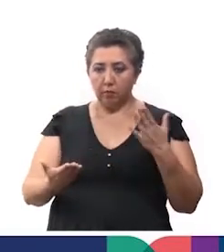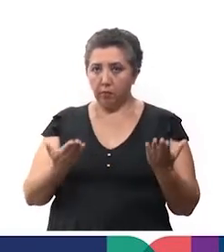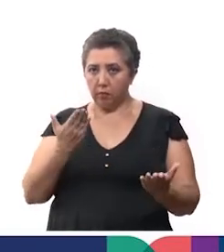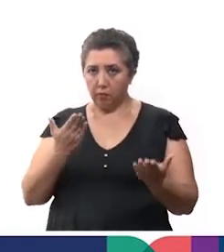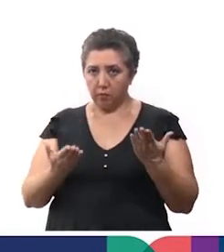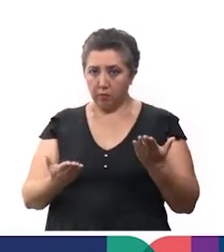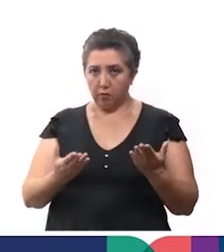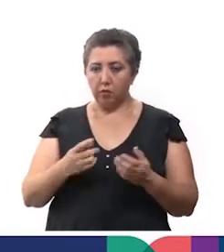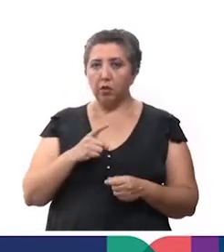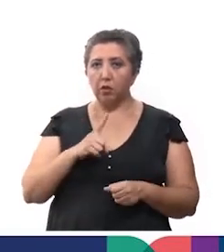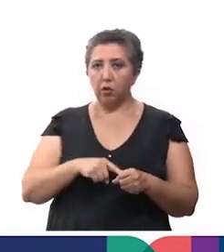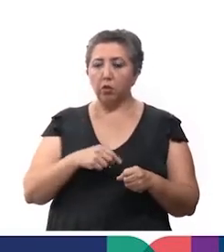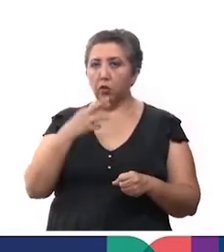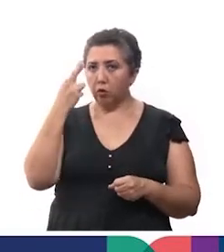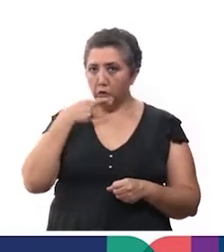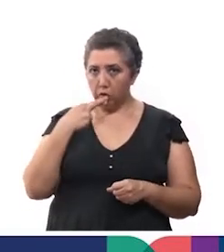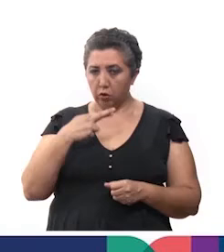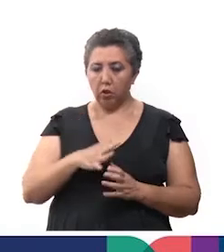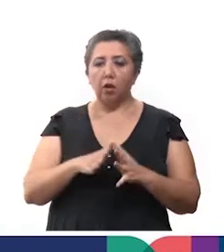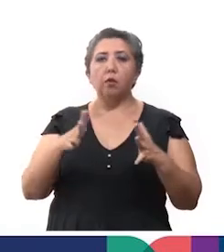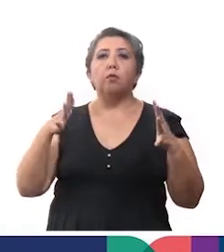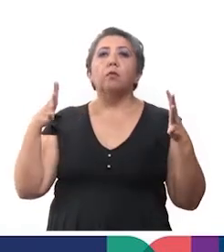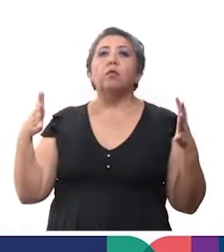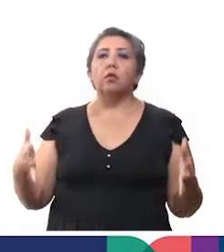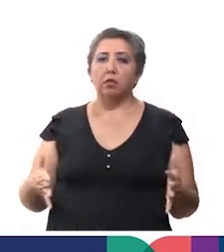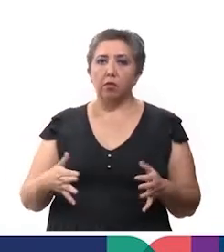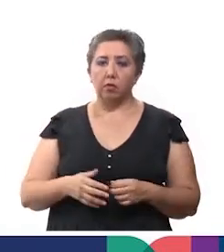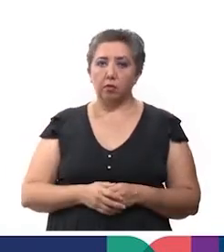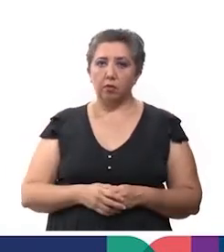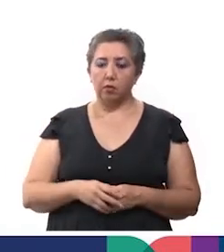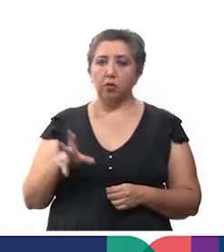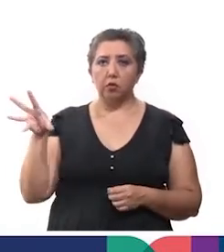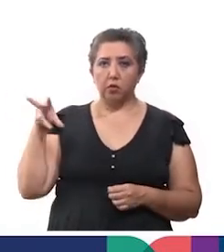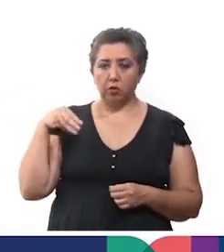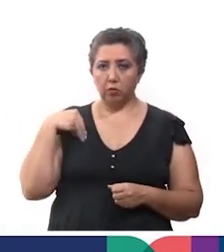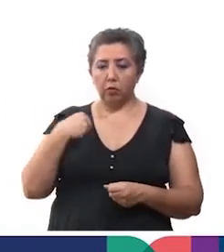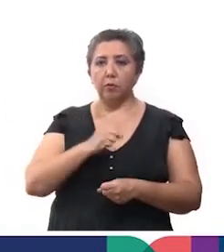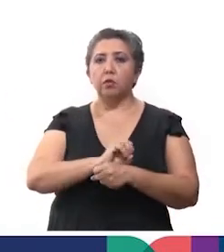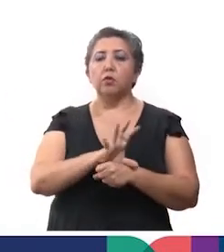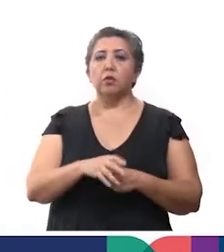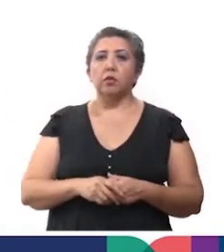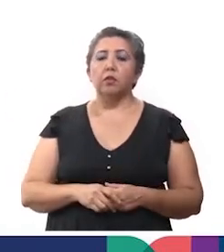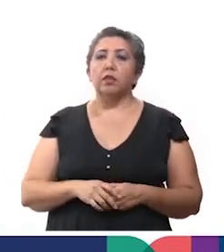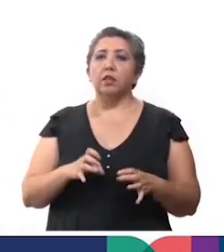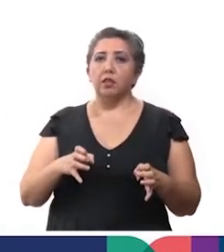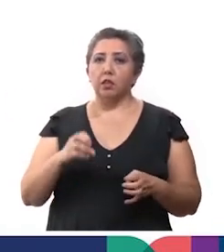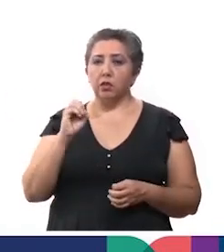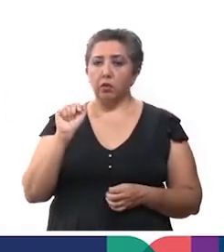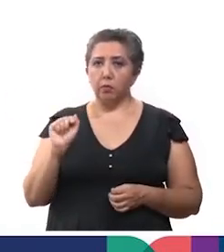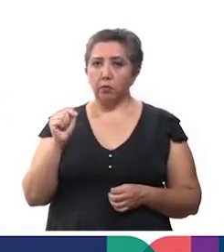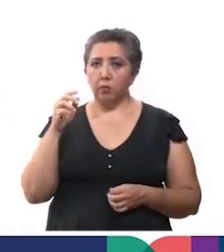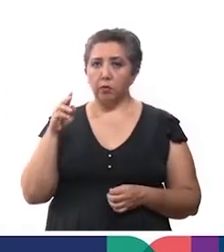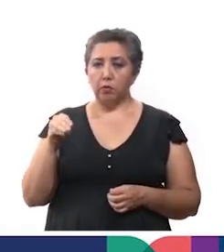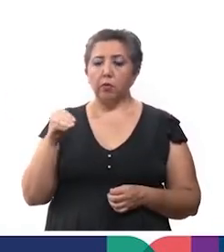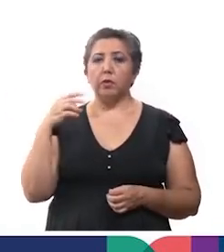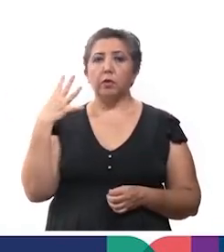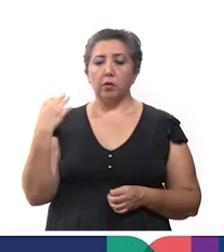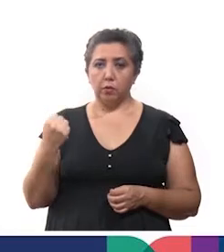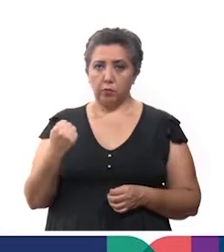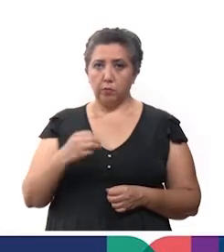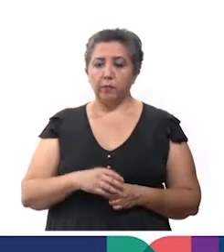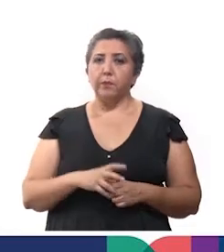a la anterior está en color rojo y en ascenso. El ritmo de contagiosidad del coronavirus está en